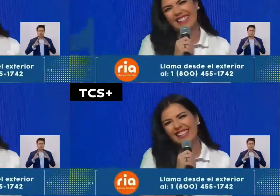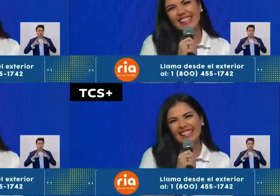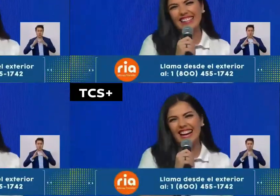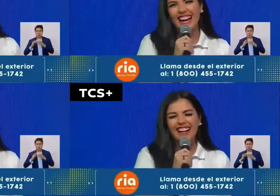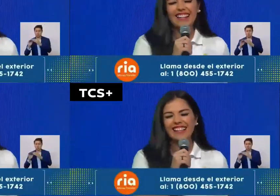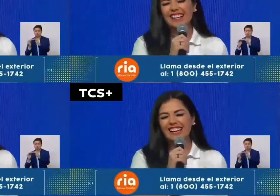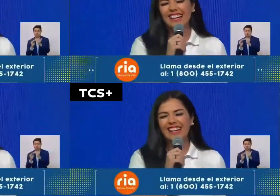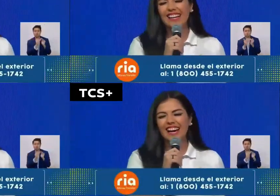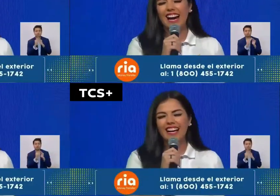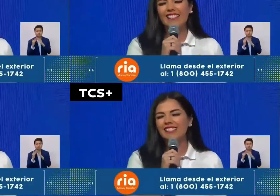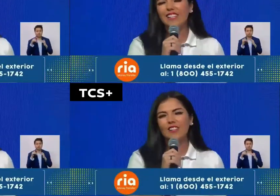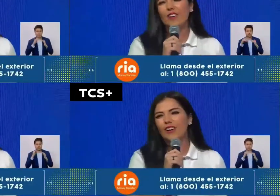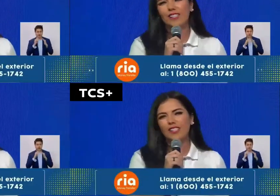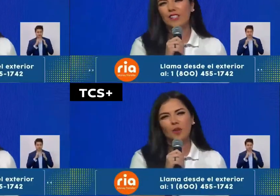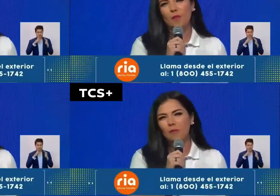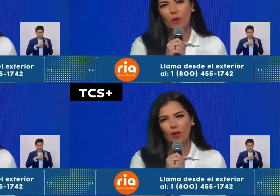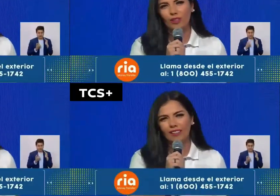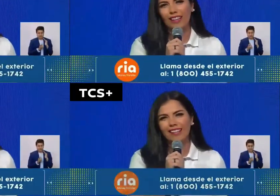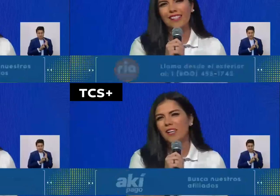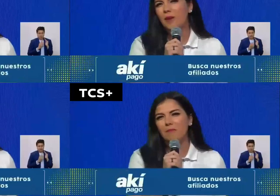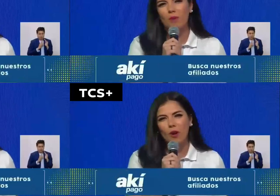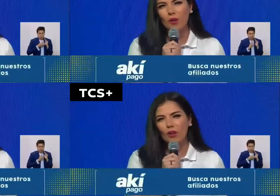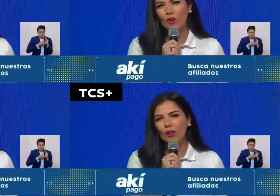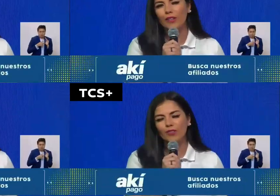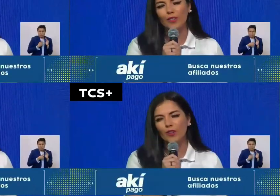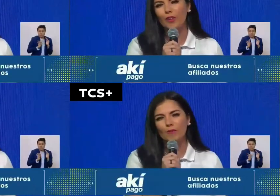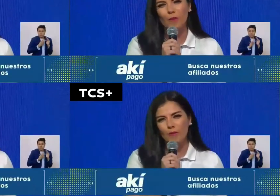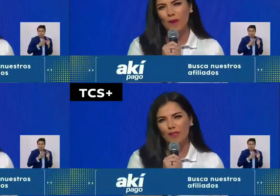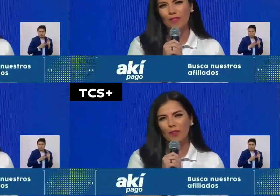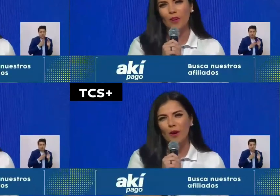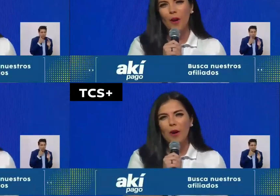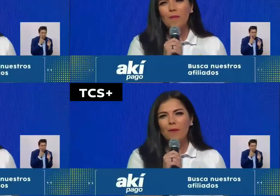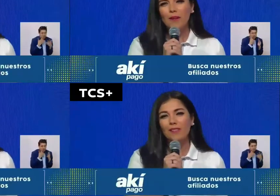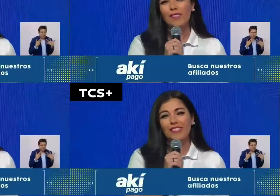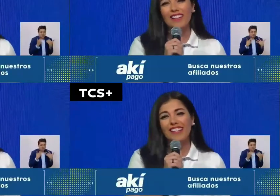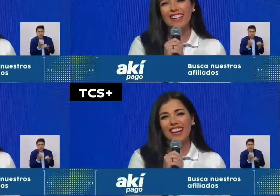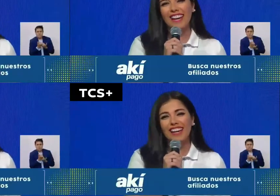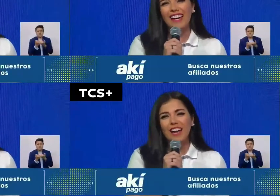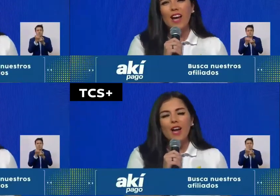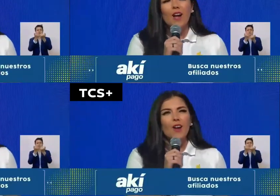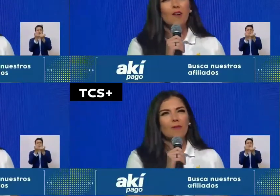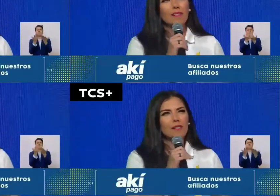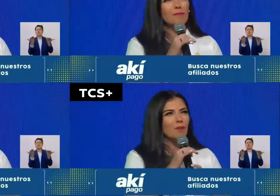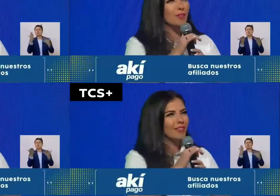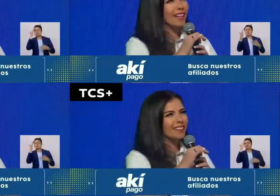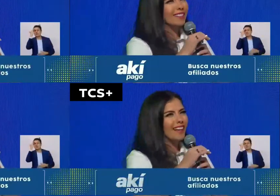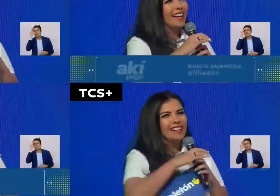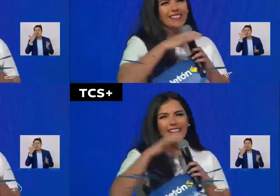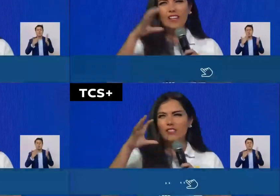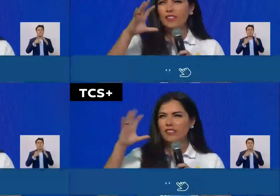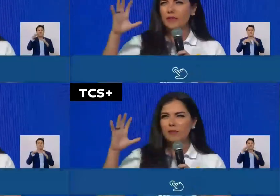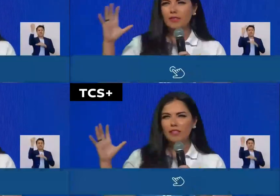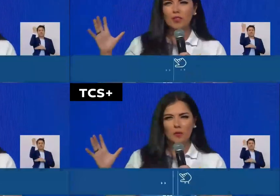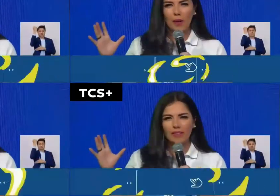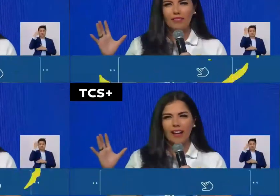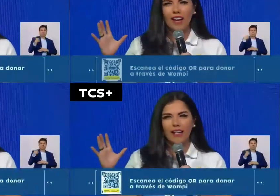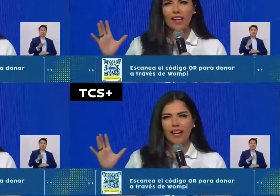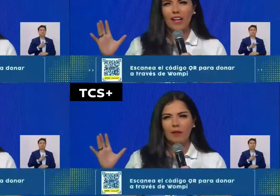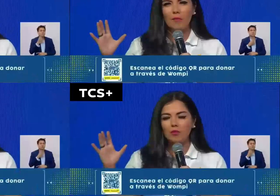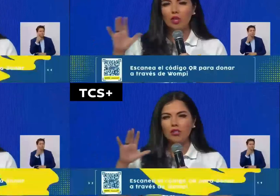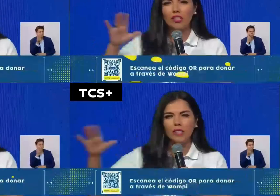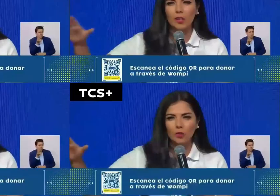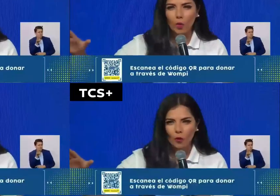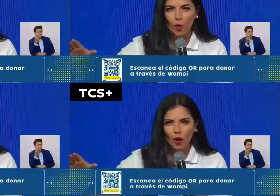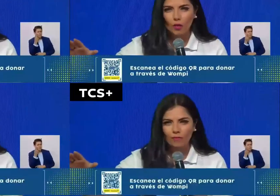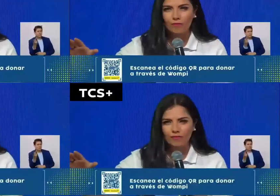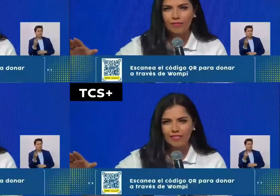en casita, que han sido ese soporte, ese apoyo en todo momento. Pero ¿saben qué? Lo más importante es que nos estamos dando cuenta que